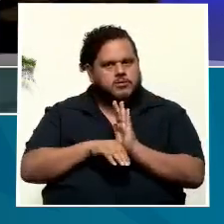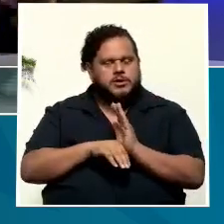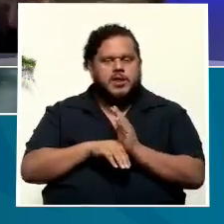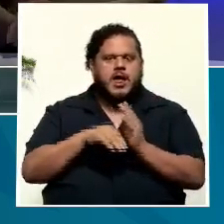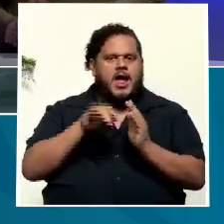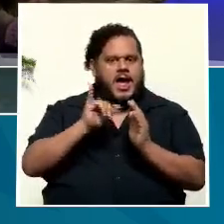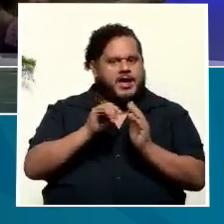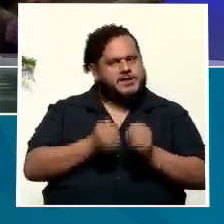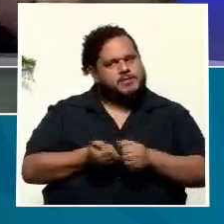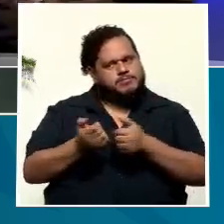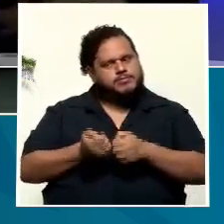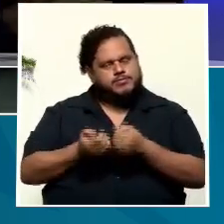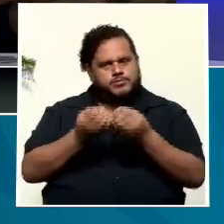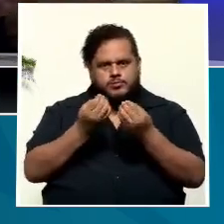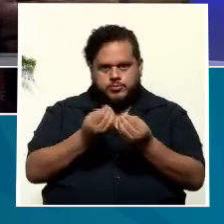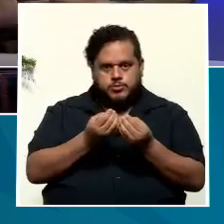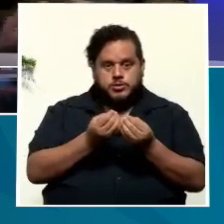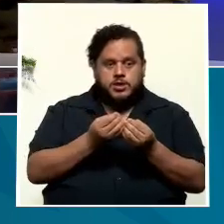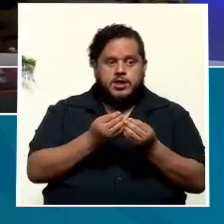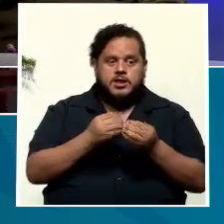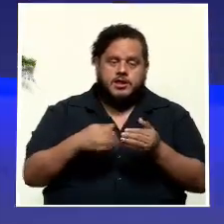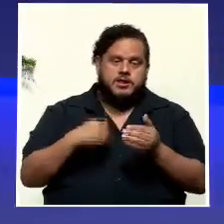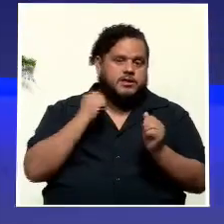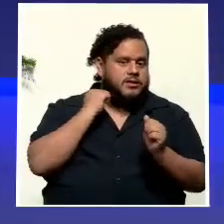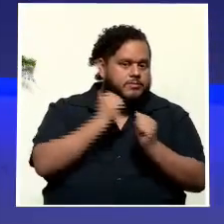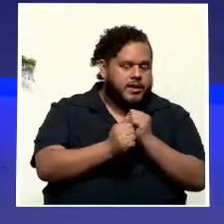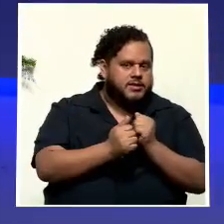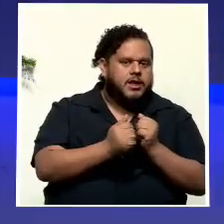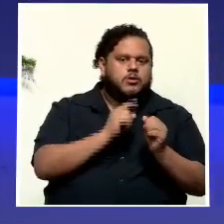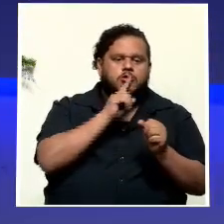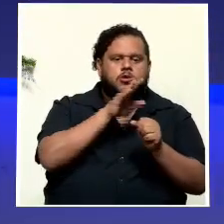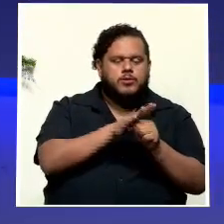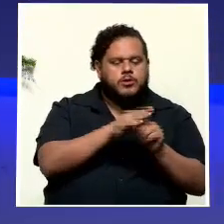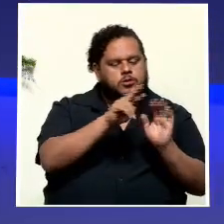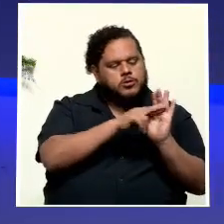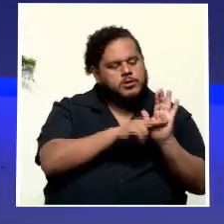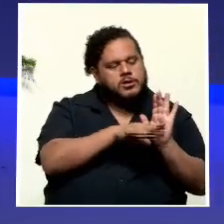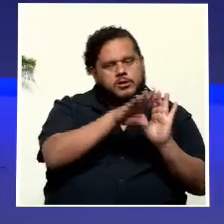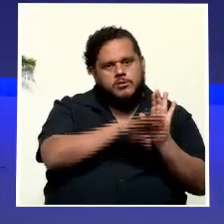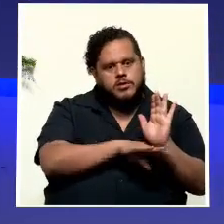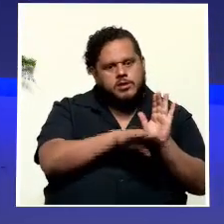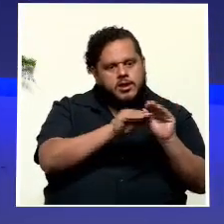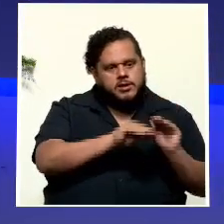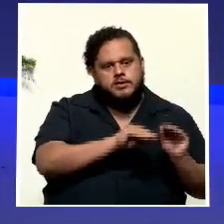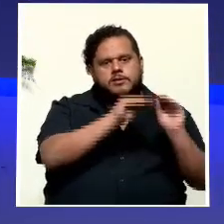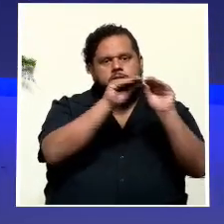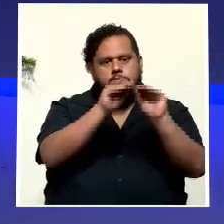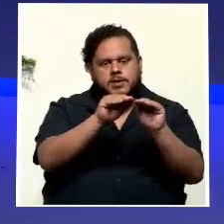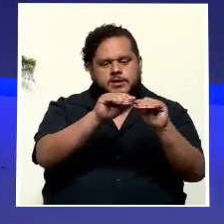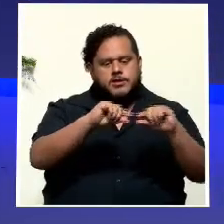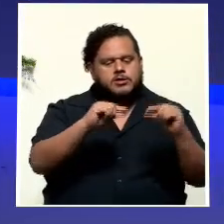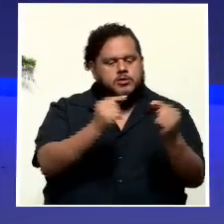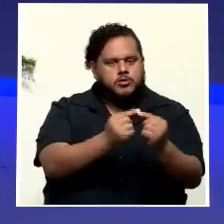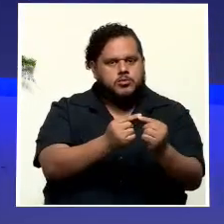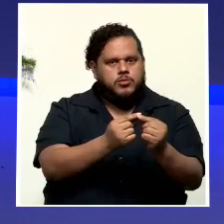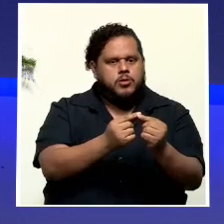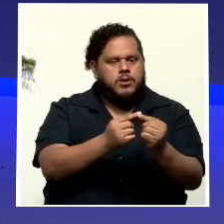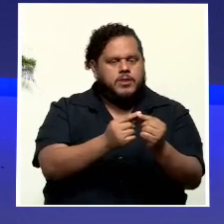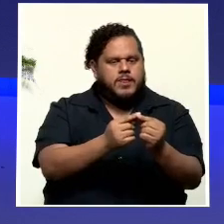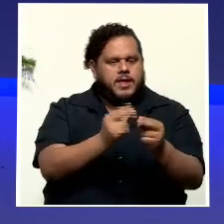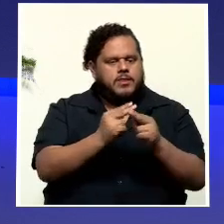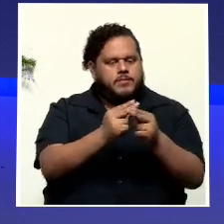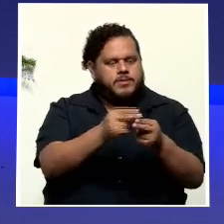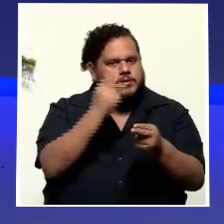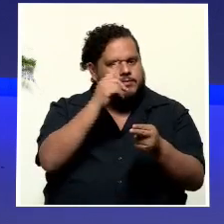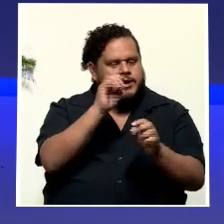camino. Y luego pasan los que cumplieron con los requisitos mínimos a esta comisión de nombramientos para